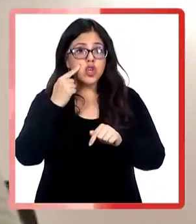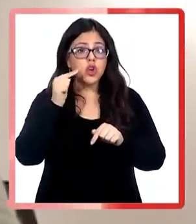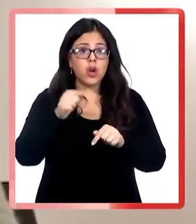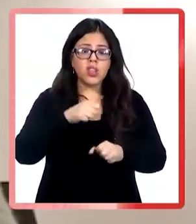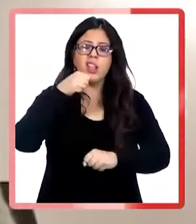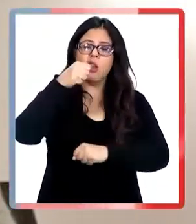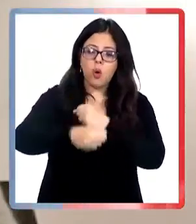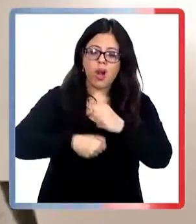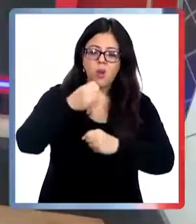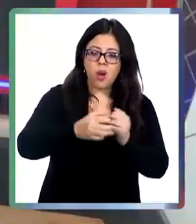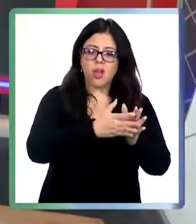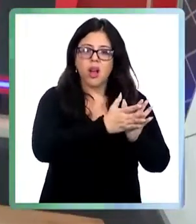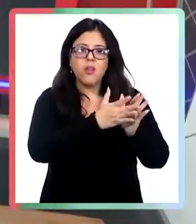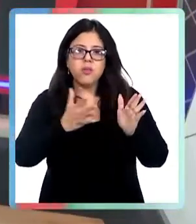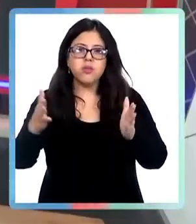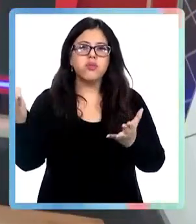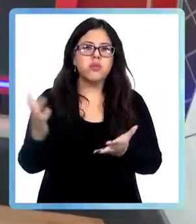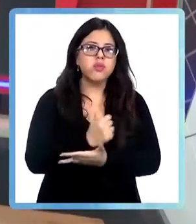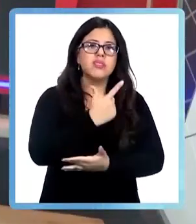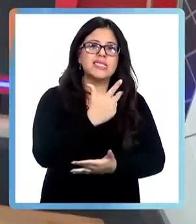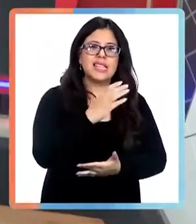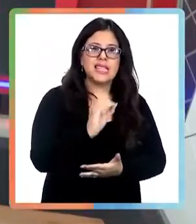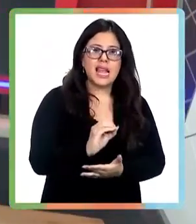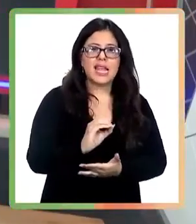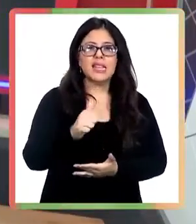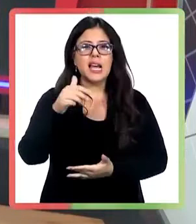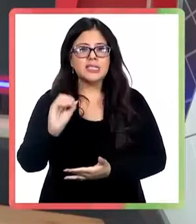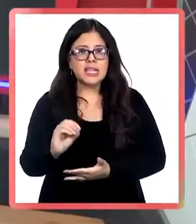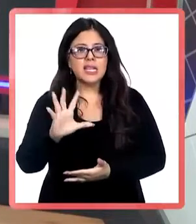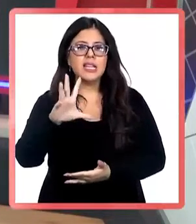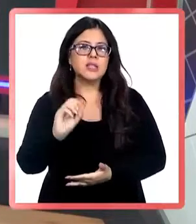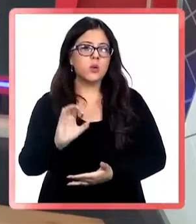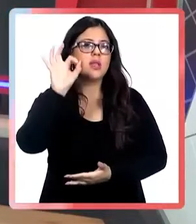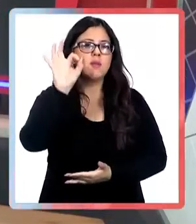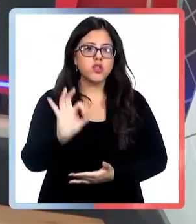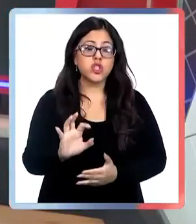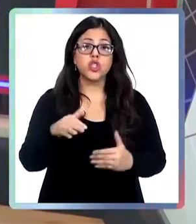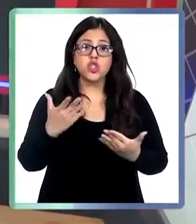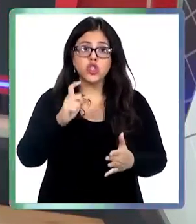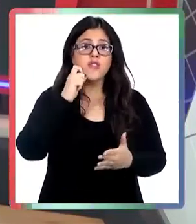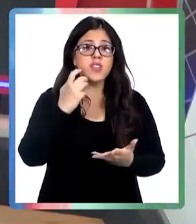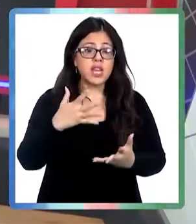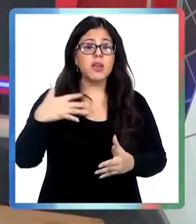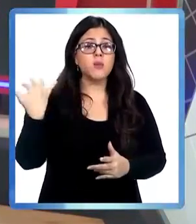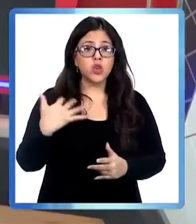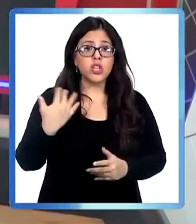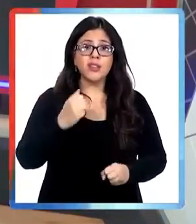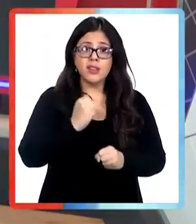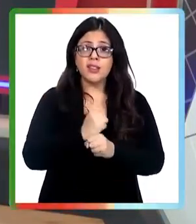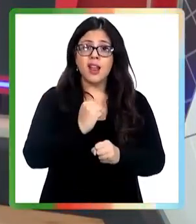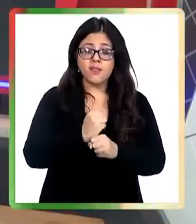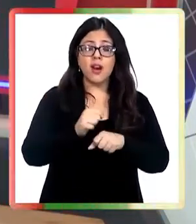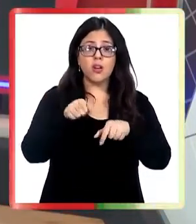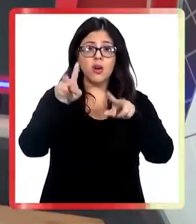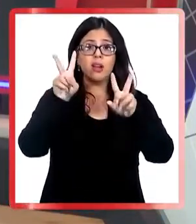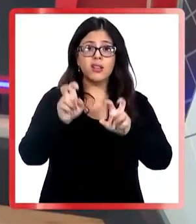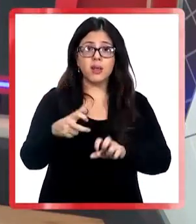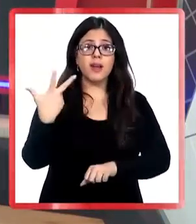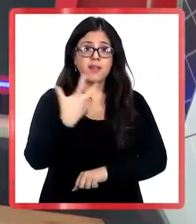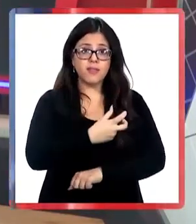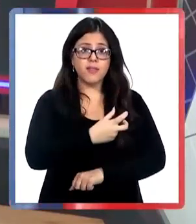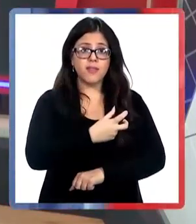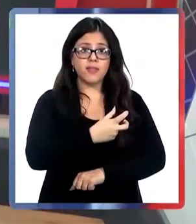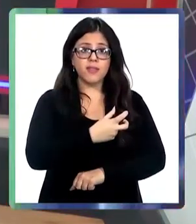realmente a lo largo de los años hemos alcanzado 70, 60, incluso hasta 50%. Entonces tenemos una gran tarea respecto